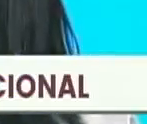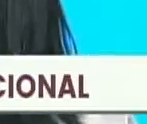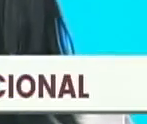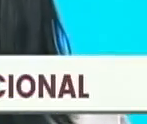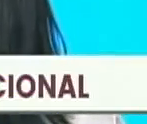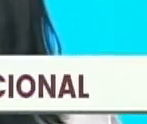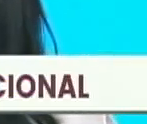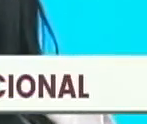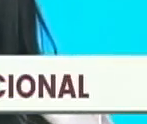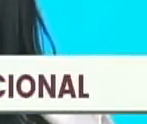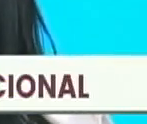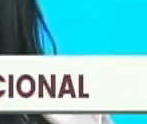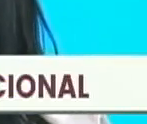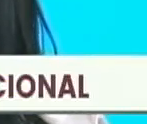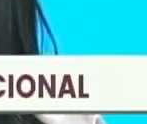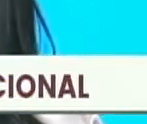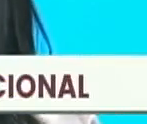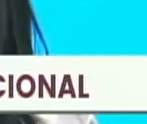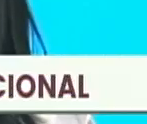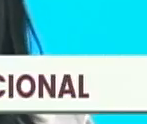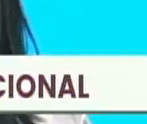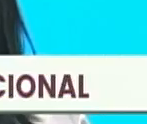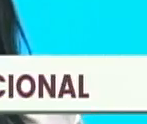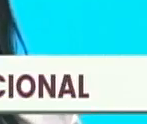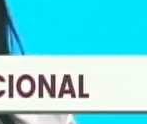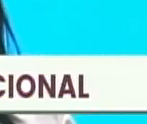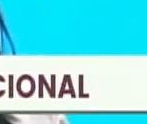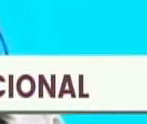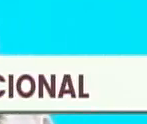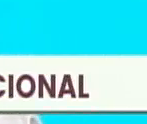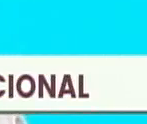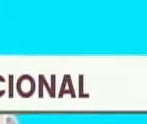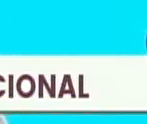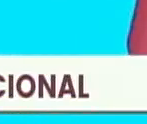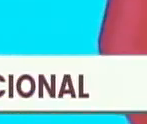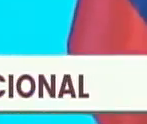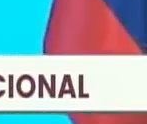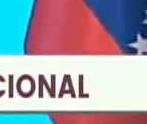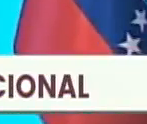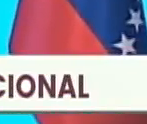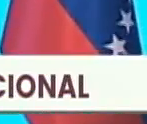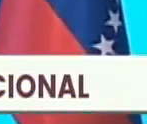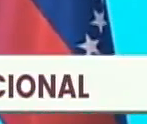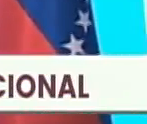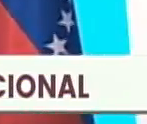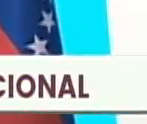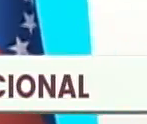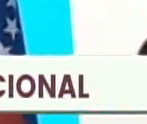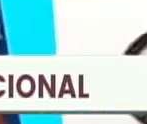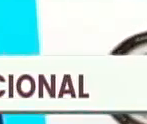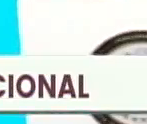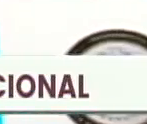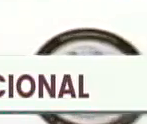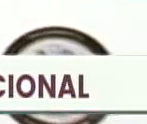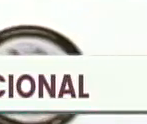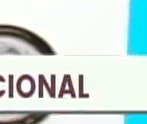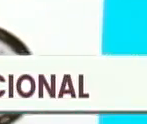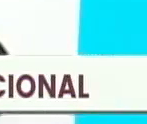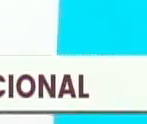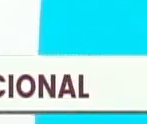de la República Bolivariana de Venezuela, con motivo a conferencia de prensa